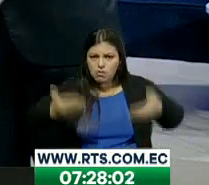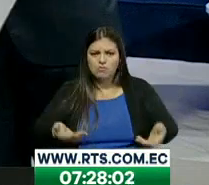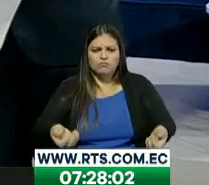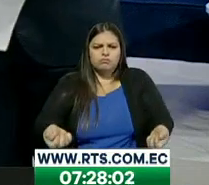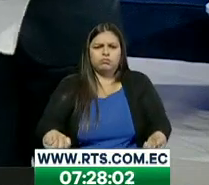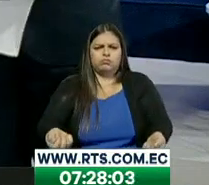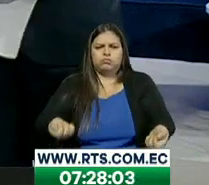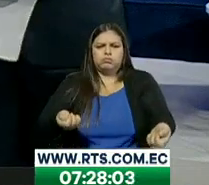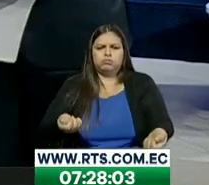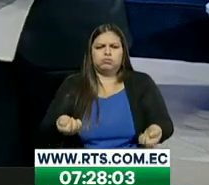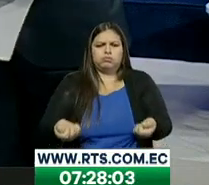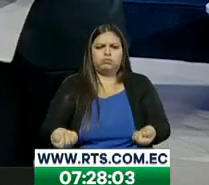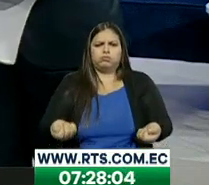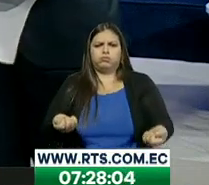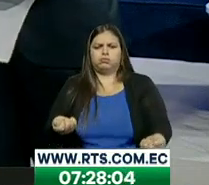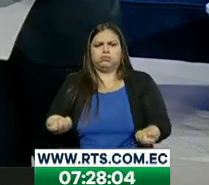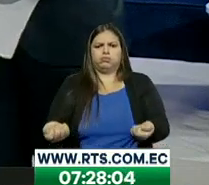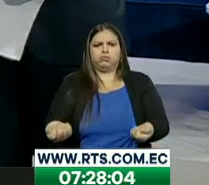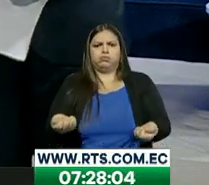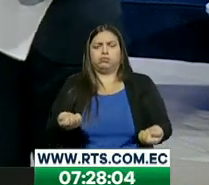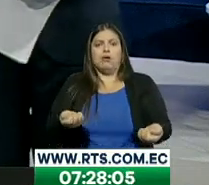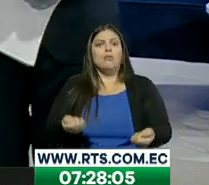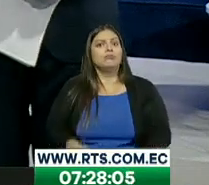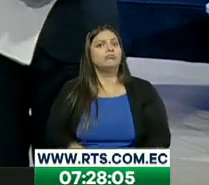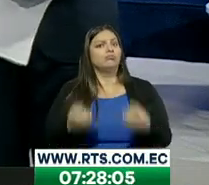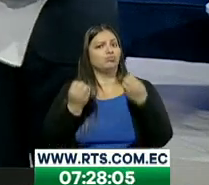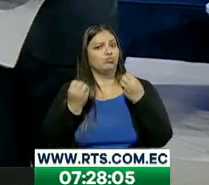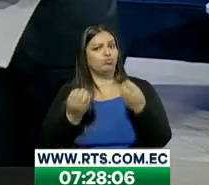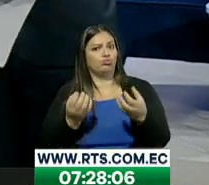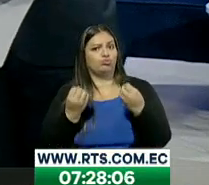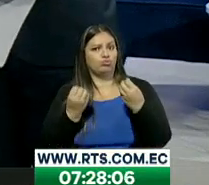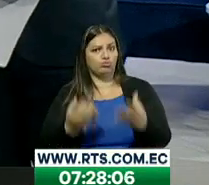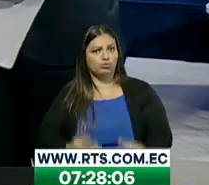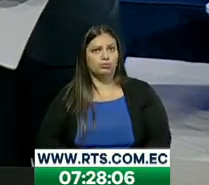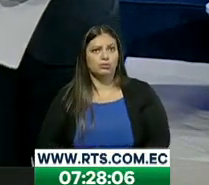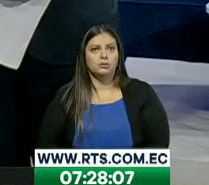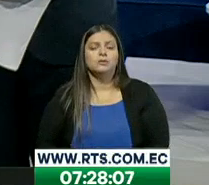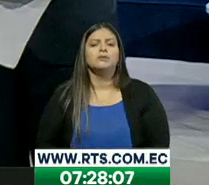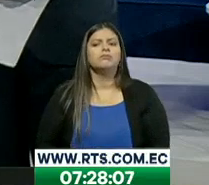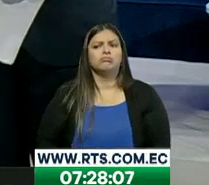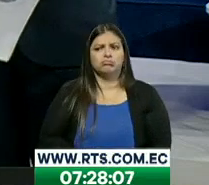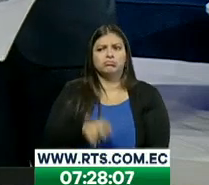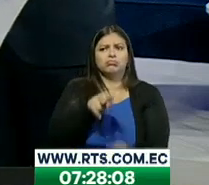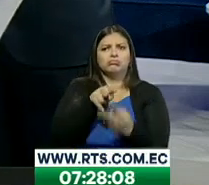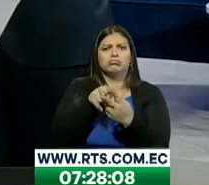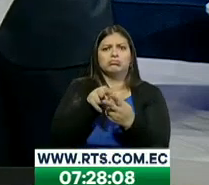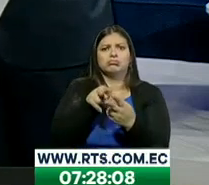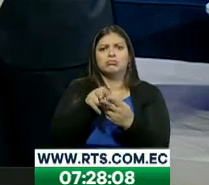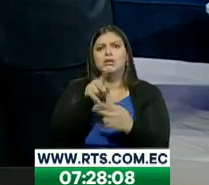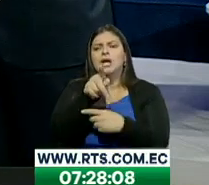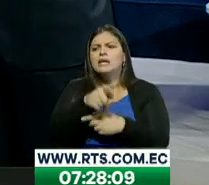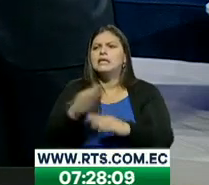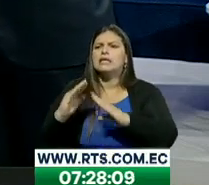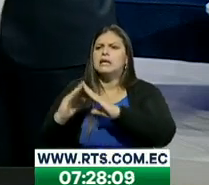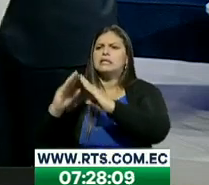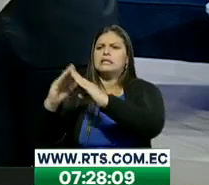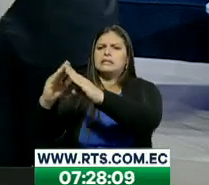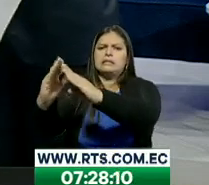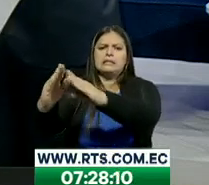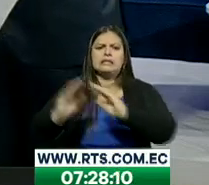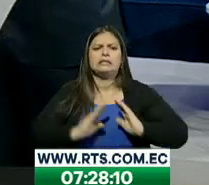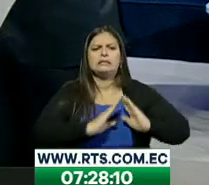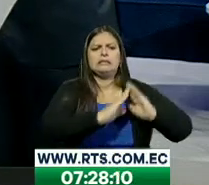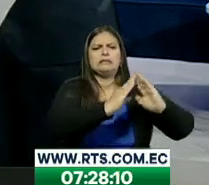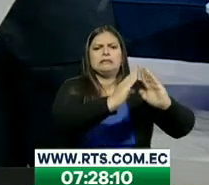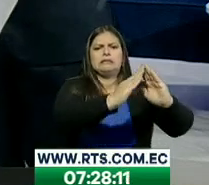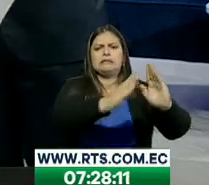se mezcla con la gran afluencia que hay, porque tú sabes que inclusive para girar por ese sector, para ir a las diferentes urbanizaciones, hay muchos carros, muchos vehículos, y hay que